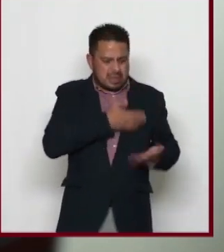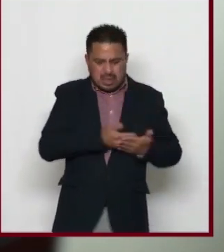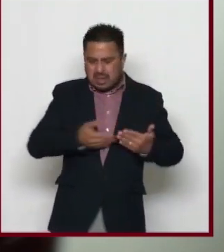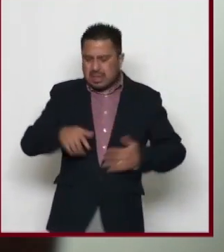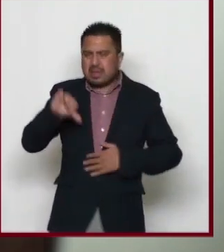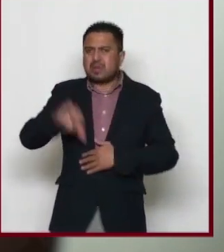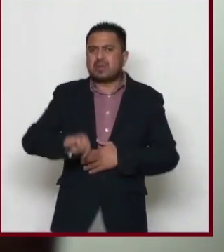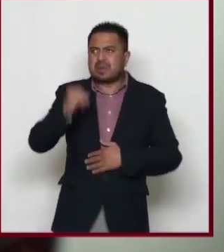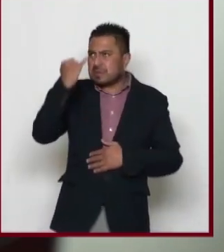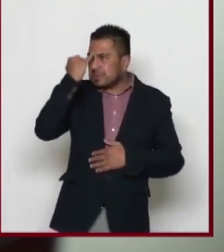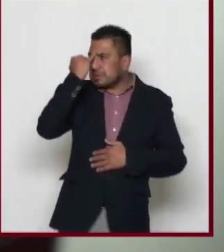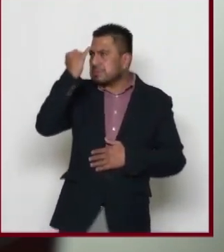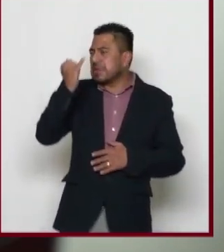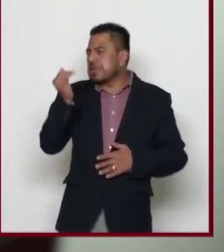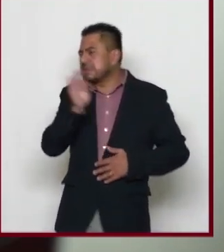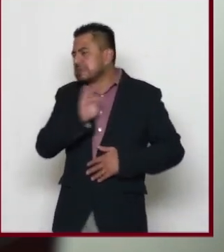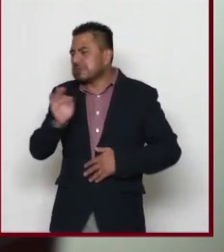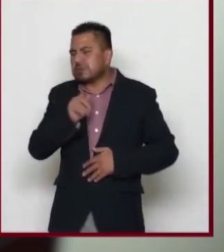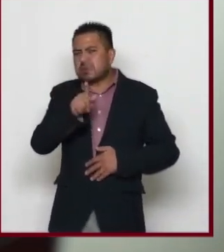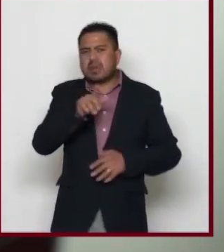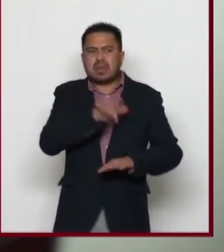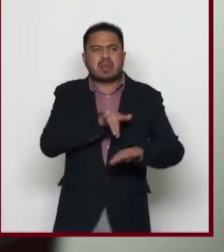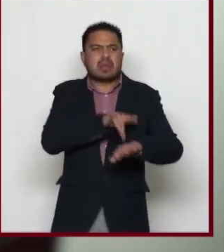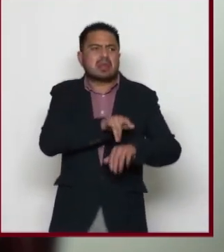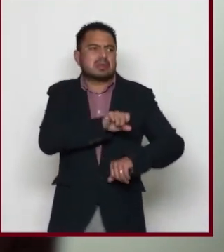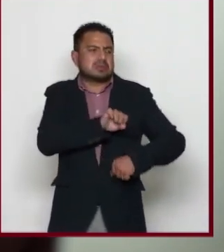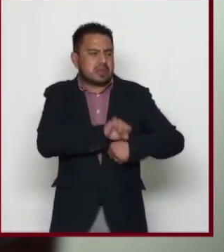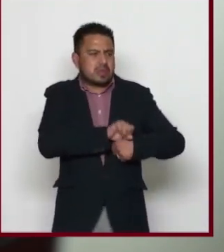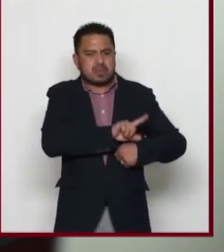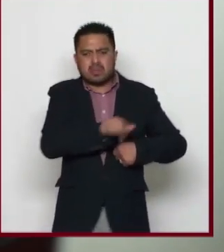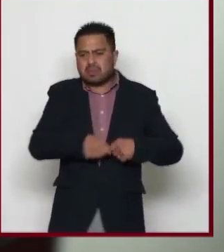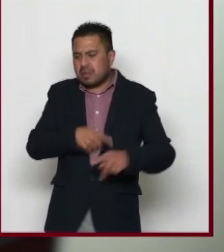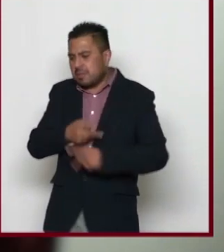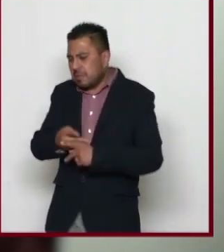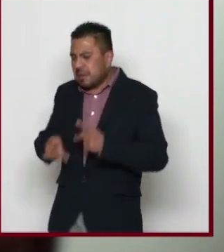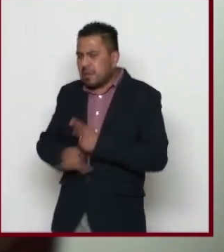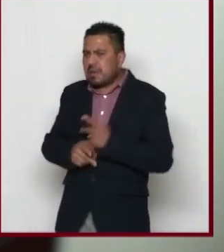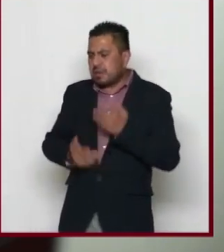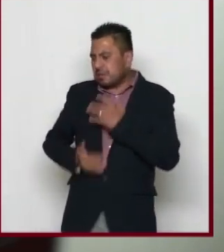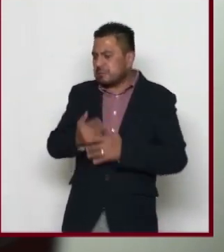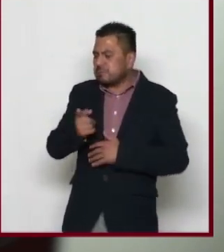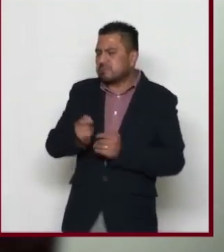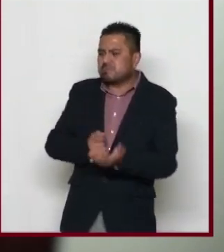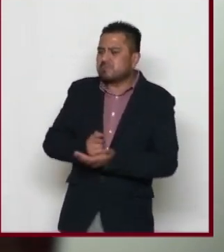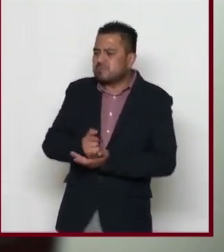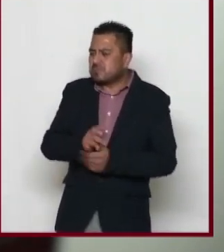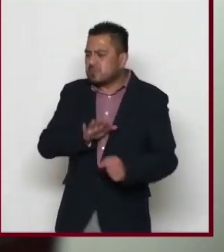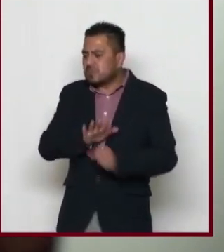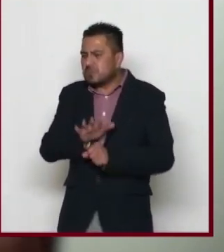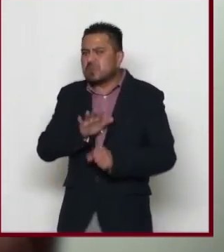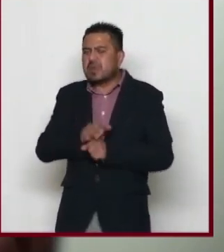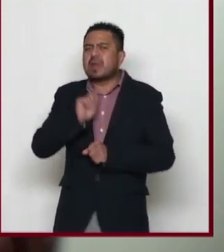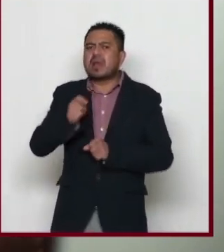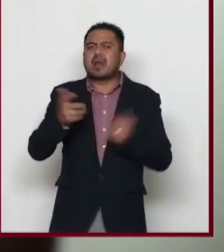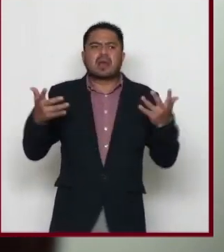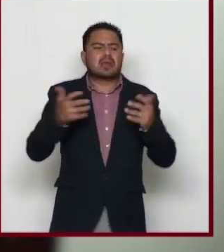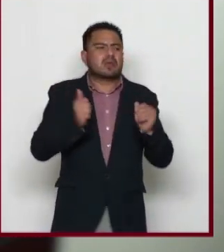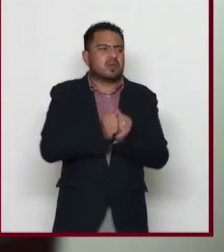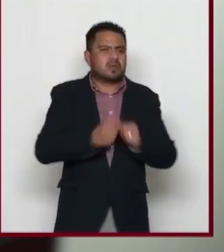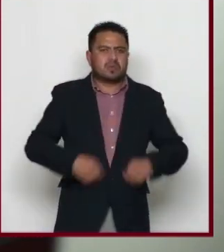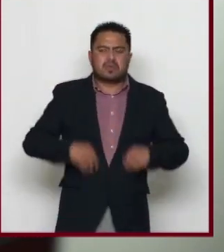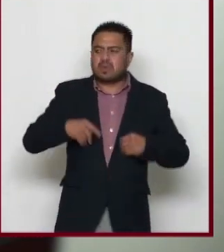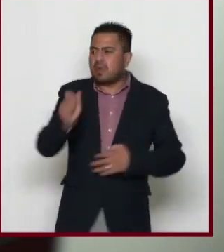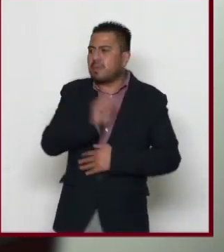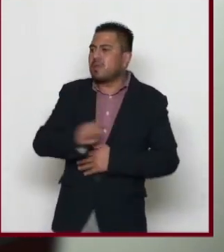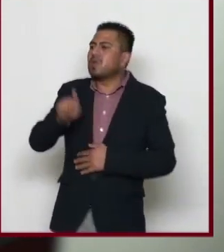tu camino? ¿Cómo llegaste hasta aquí? Imaginándonos de que en algún momento estuviste en secundaria y luego pasaste al bachillerato y tenías